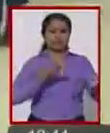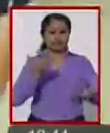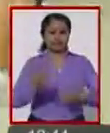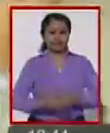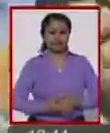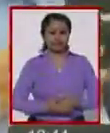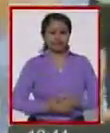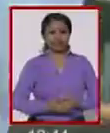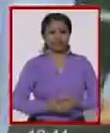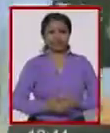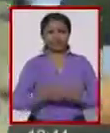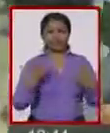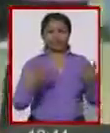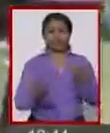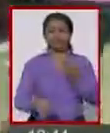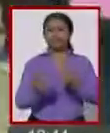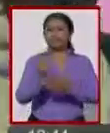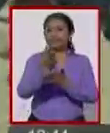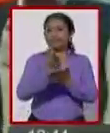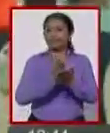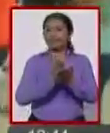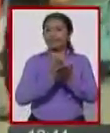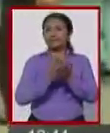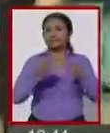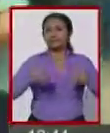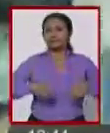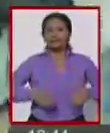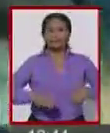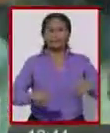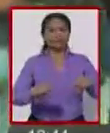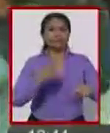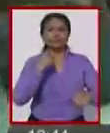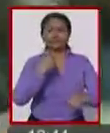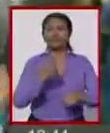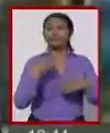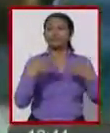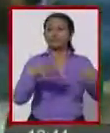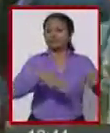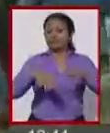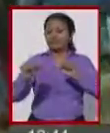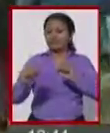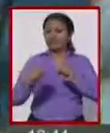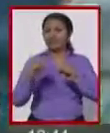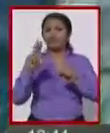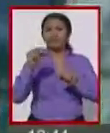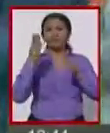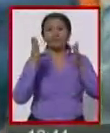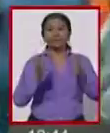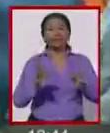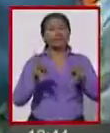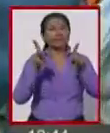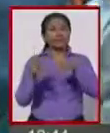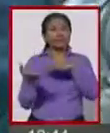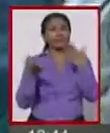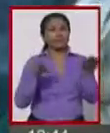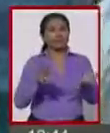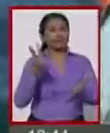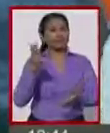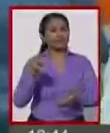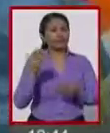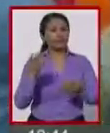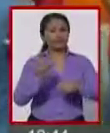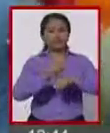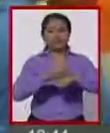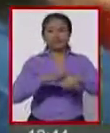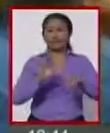voraz incendio que ha consumido gran parte de este centro comercial. Ellos afortunadamente pudieron salir. No hay personas fallecidas, afortunadamente,